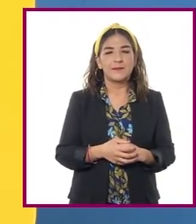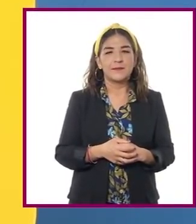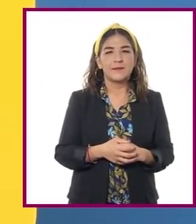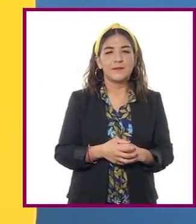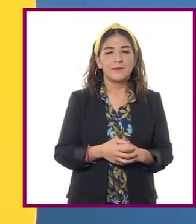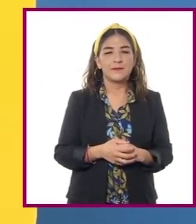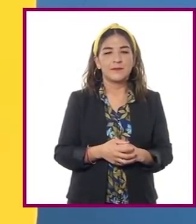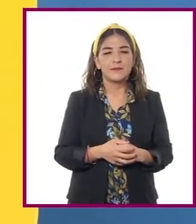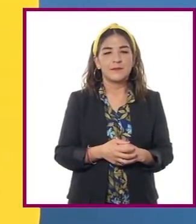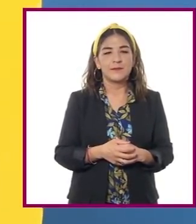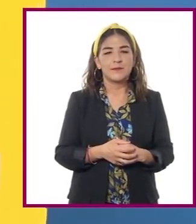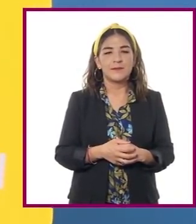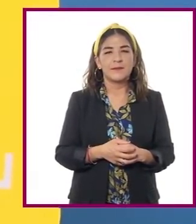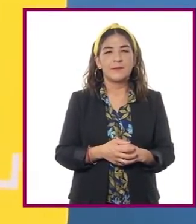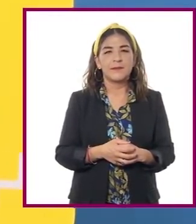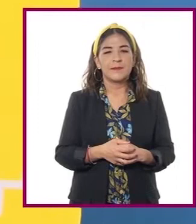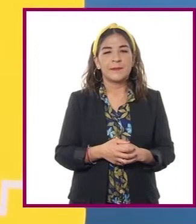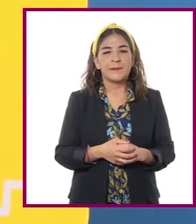Tan, tan, tan.